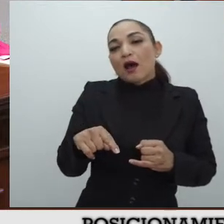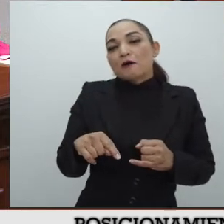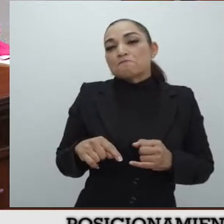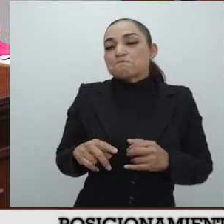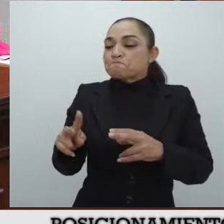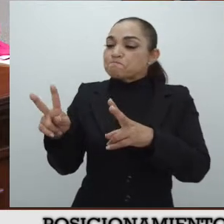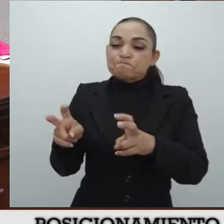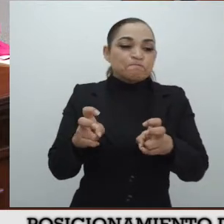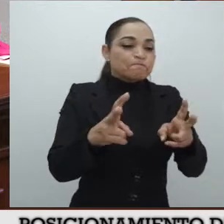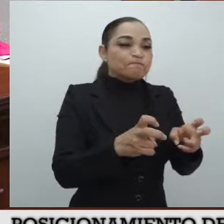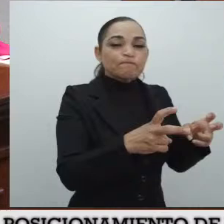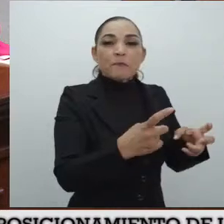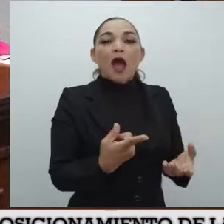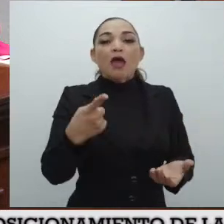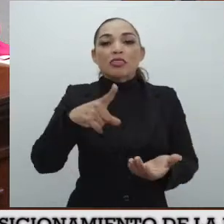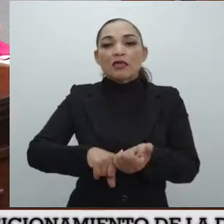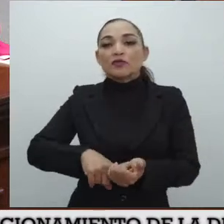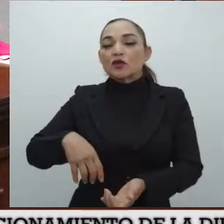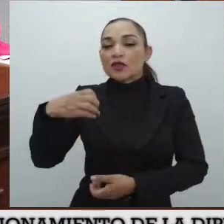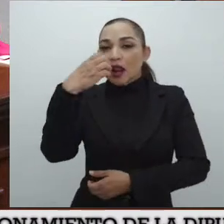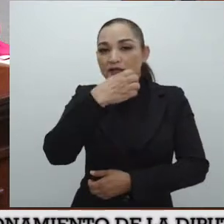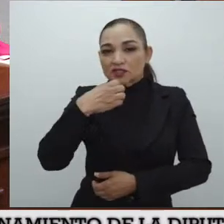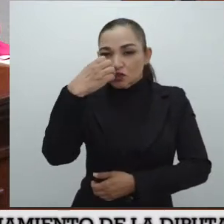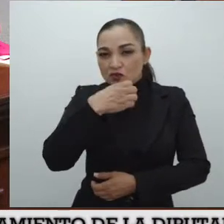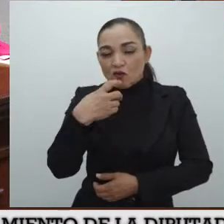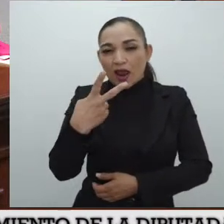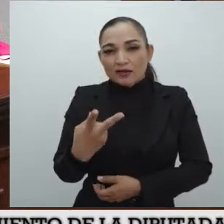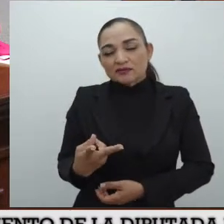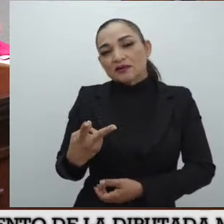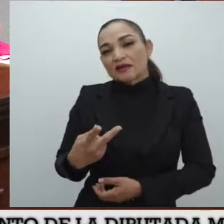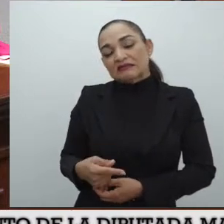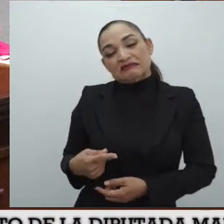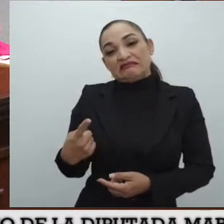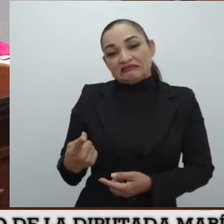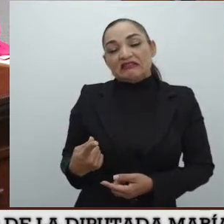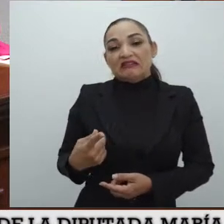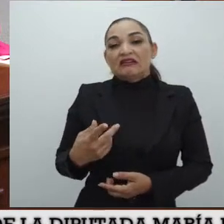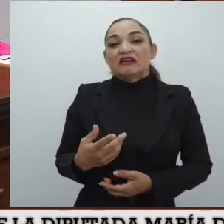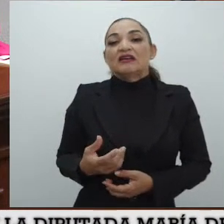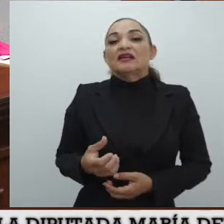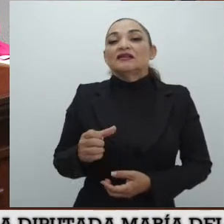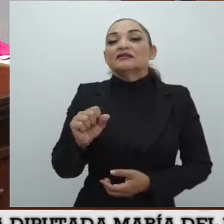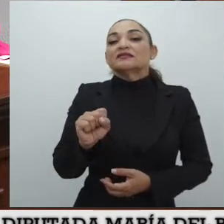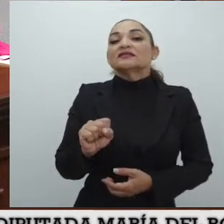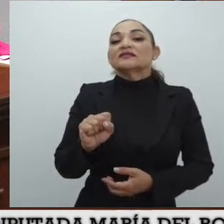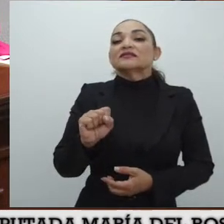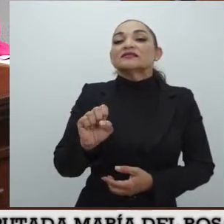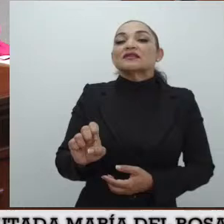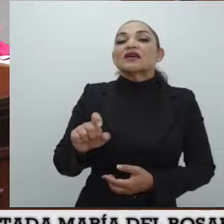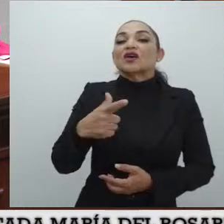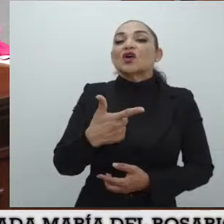centros educativos, pues esto va muy lento. Ustedes saben que los seguros siempre